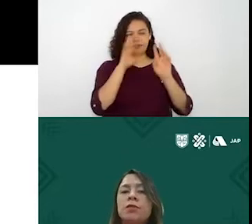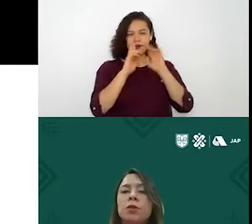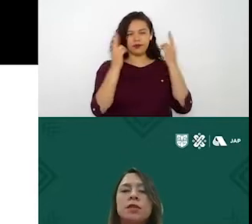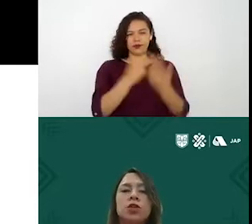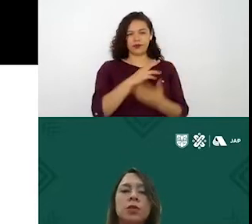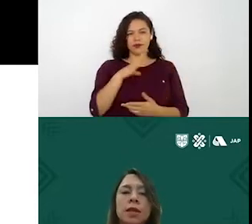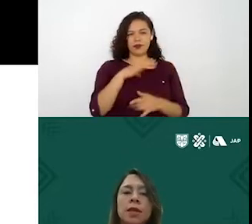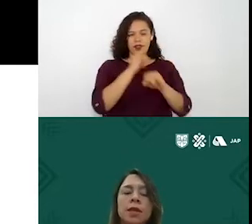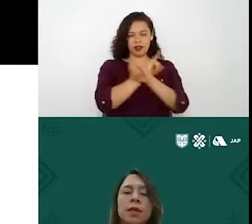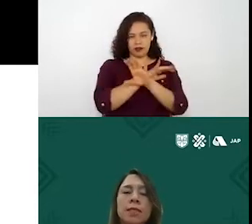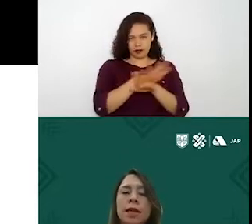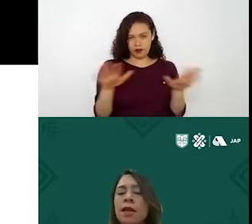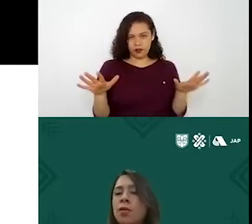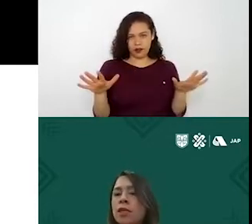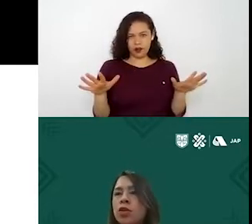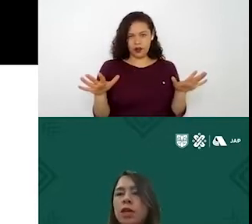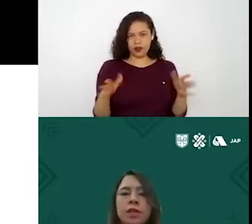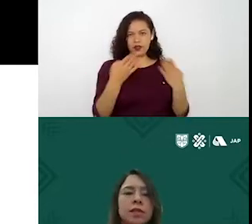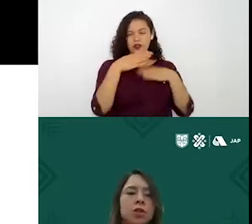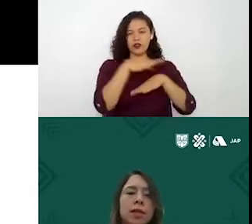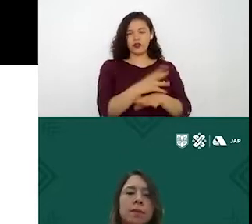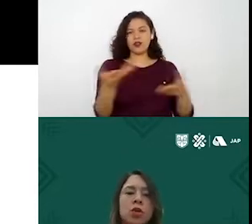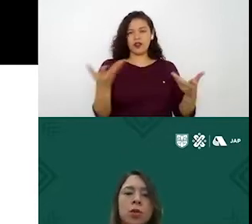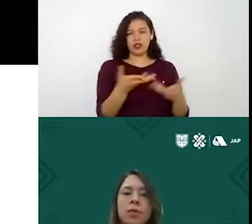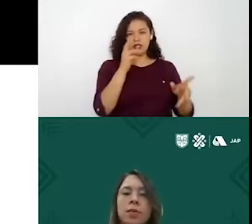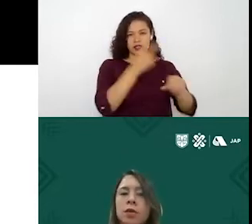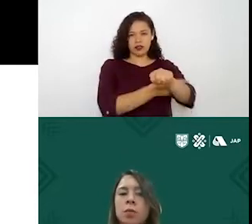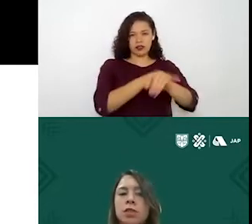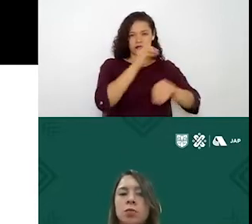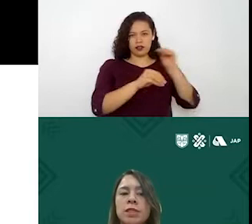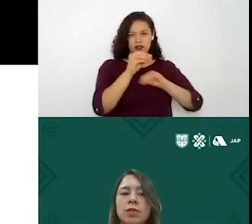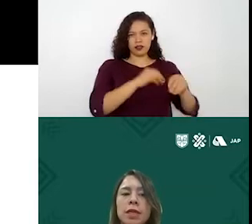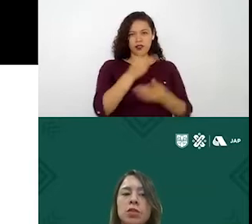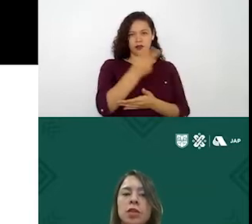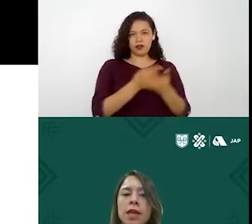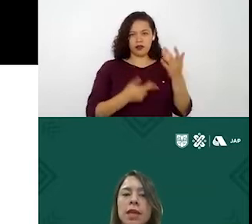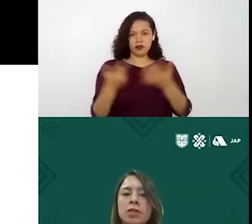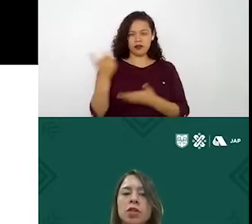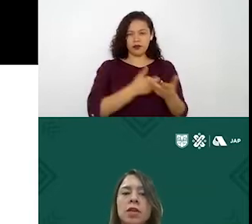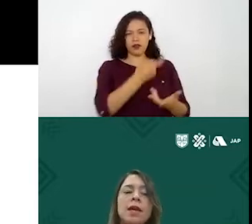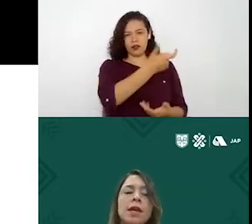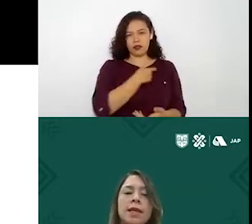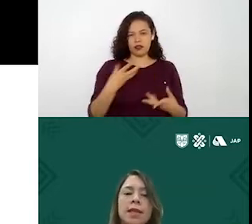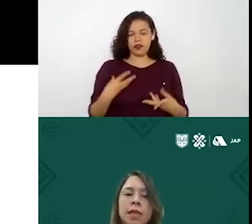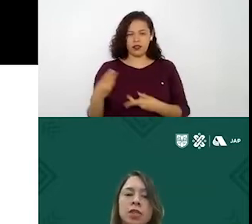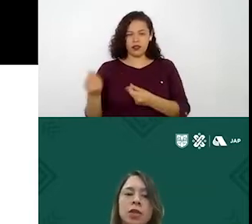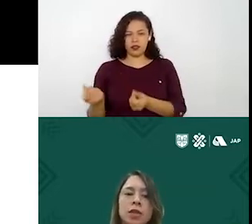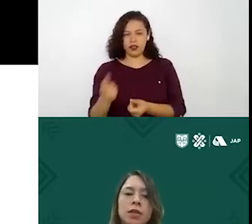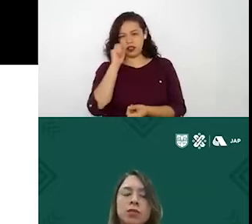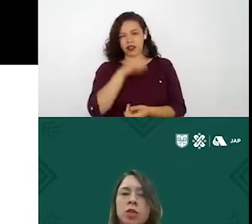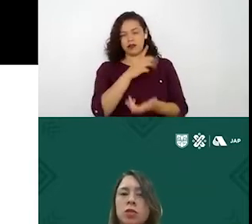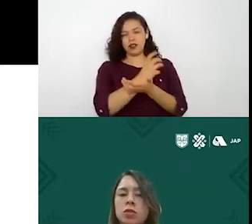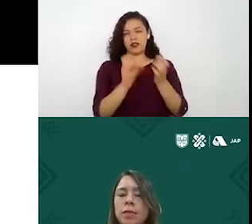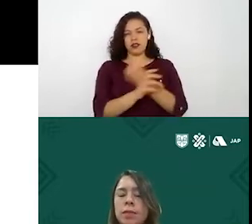proporcionarles información acerca de la elaboración el registro y el envío del programa de trabajo y presupuesto de ingresos egresos y de inversión